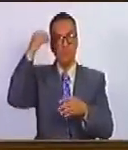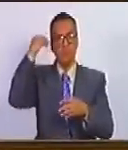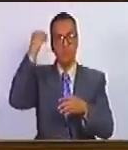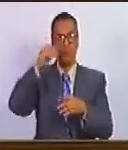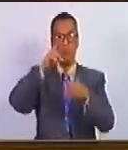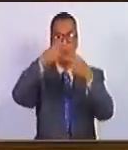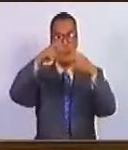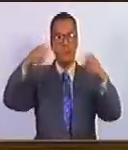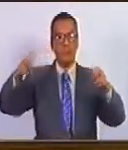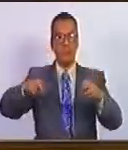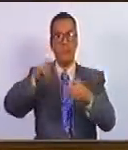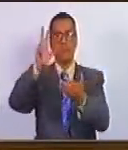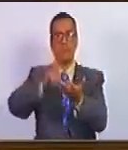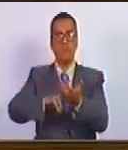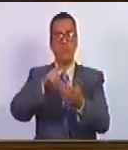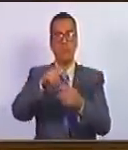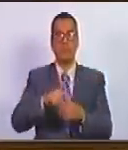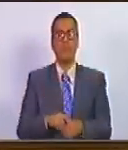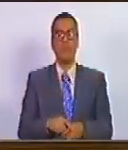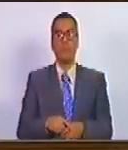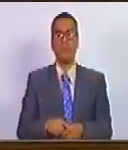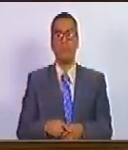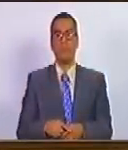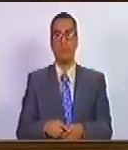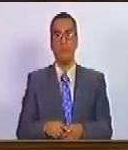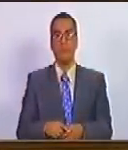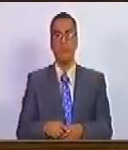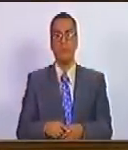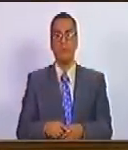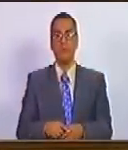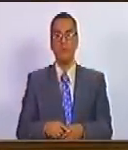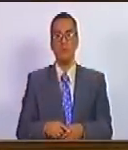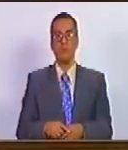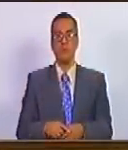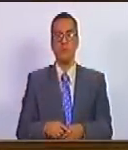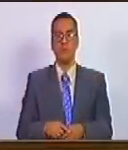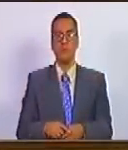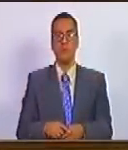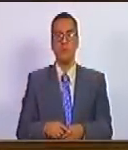el epígrafe. Queda aprobado. Siguiente.